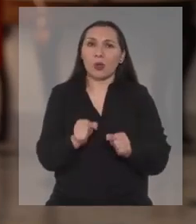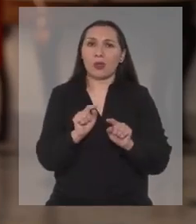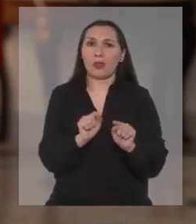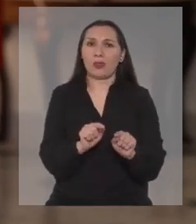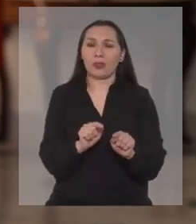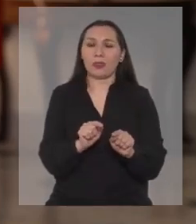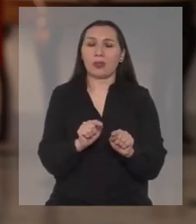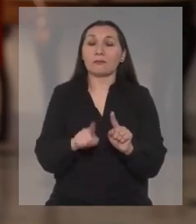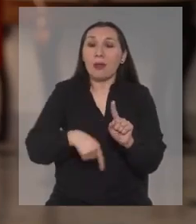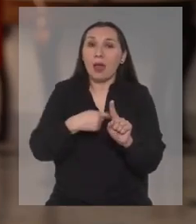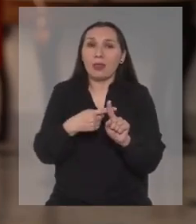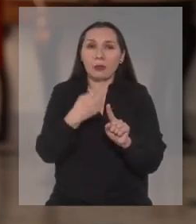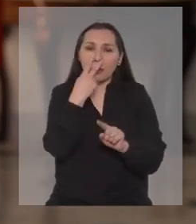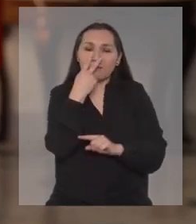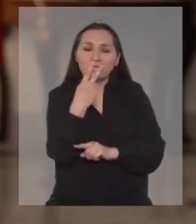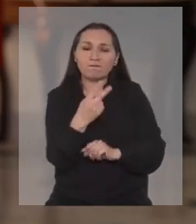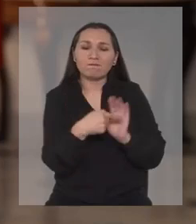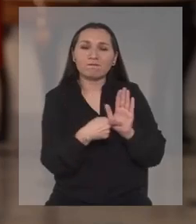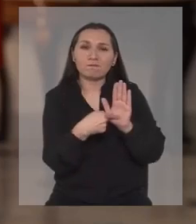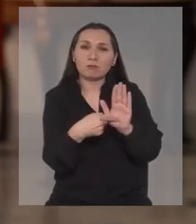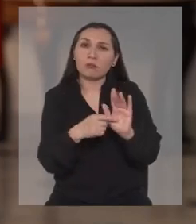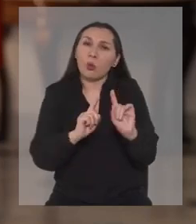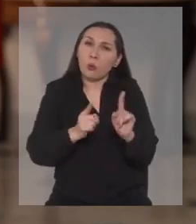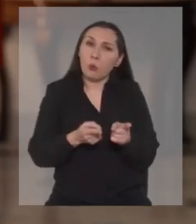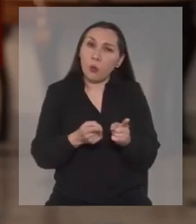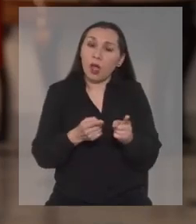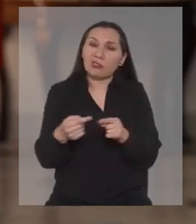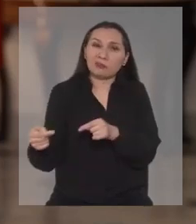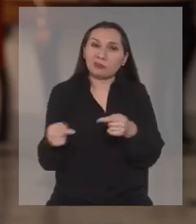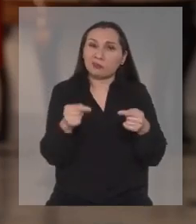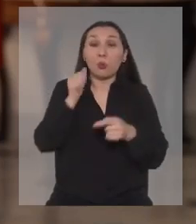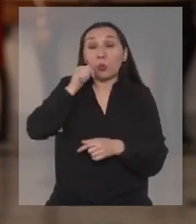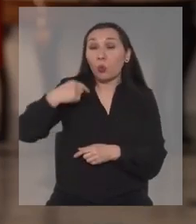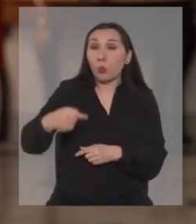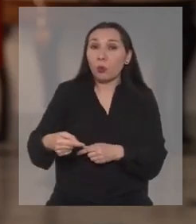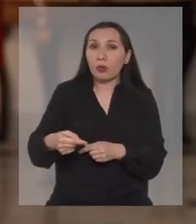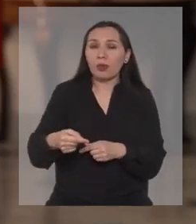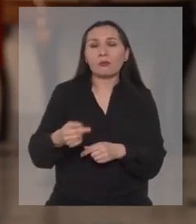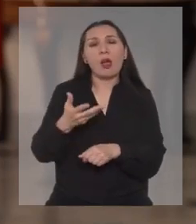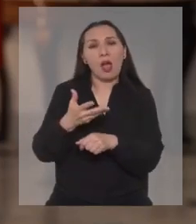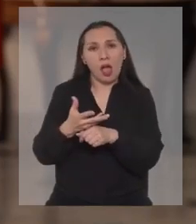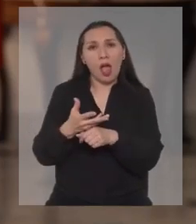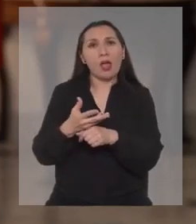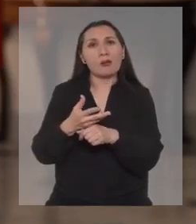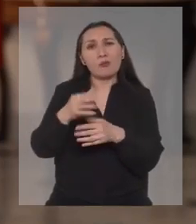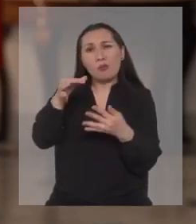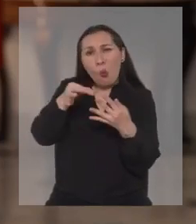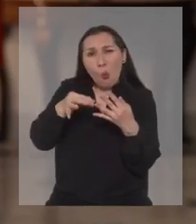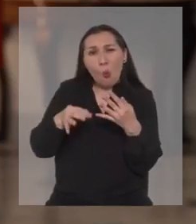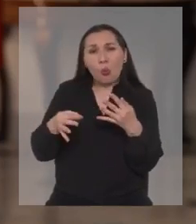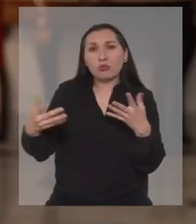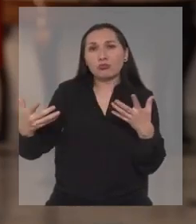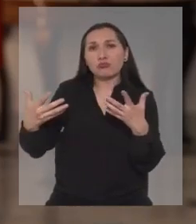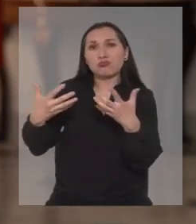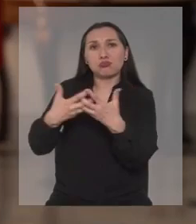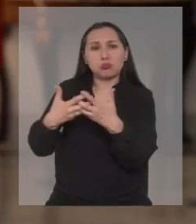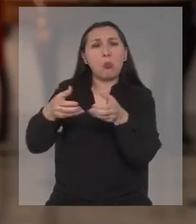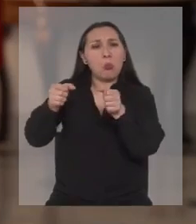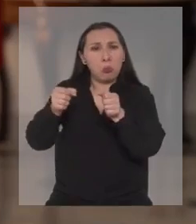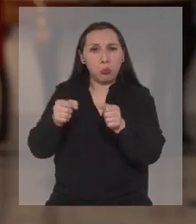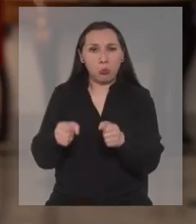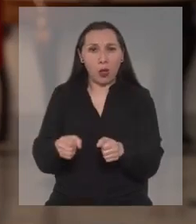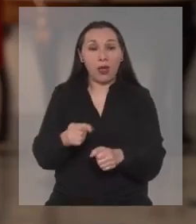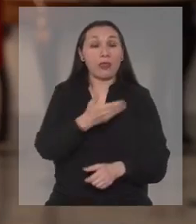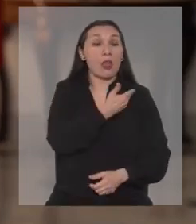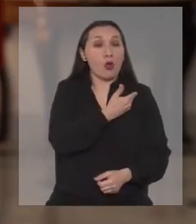para todas y además refleja que pese a las disputas del día a día hay múltiples puntos de convergencia